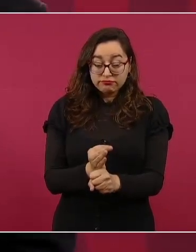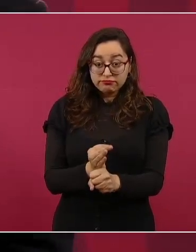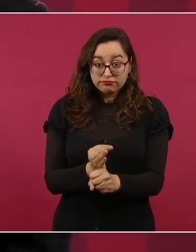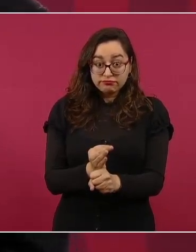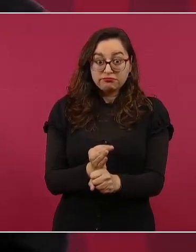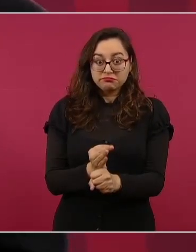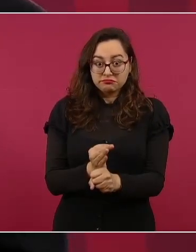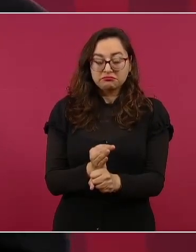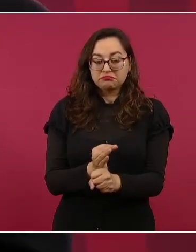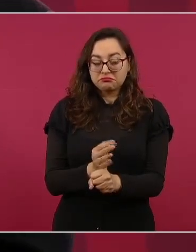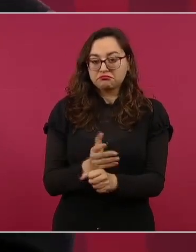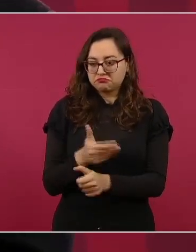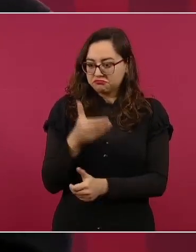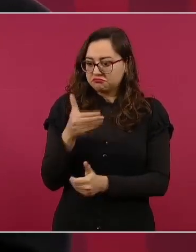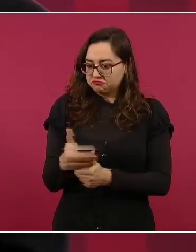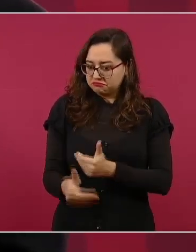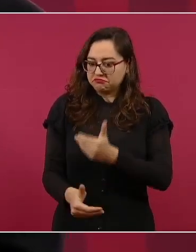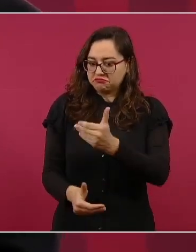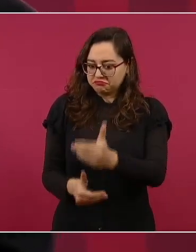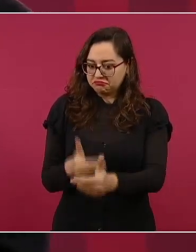se está avanzando